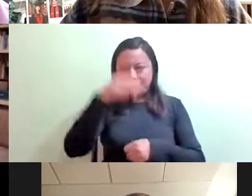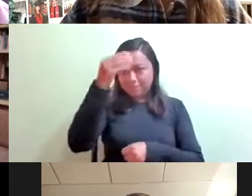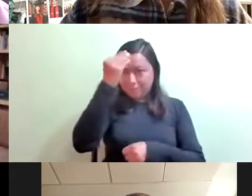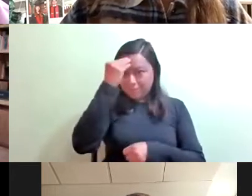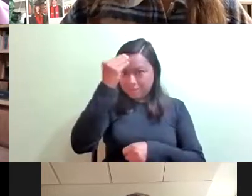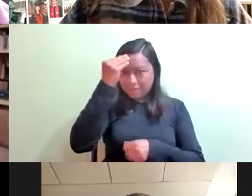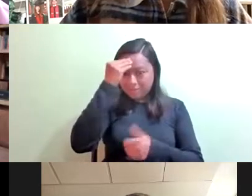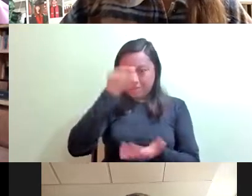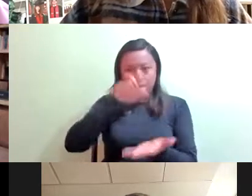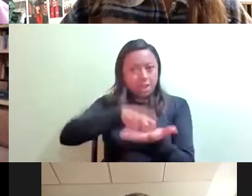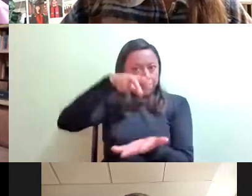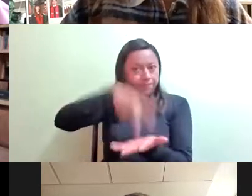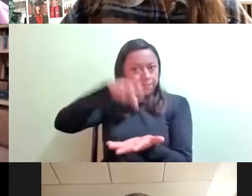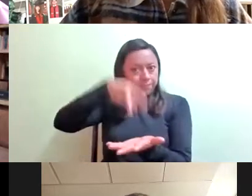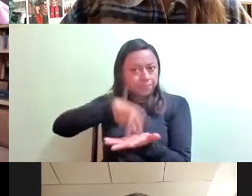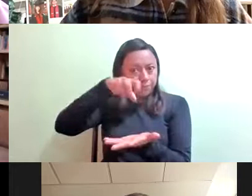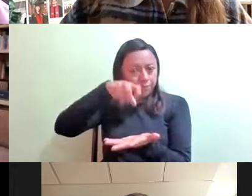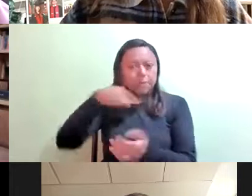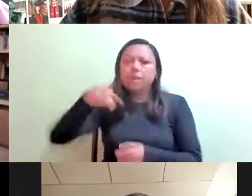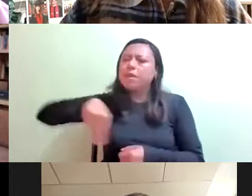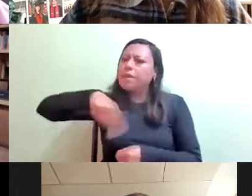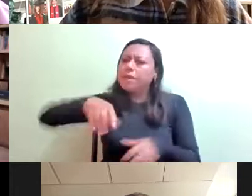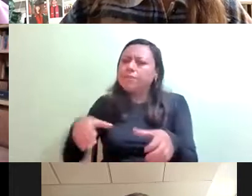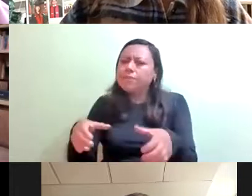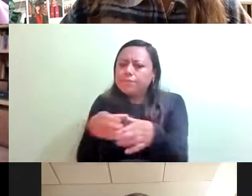que, para qué decirlo,